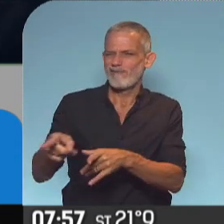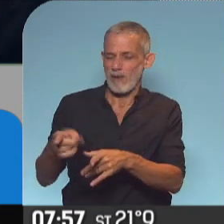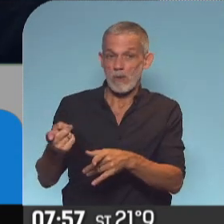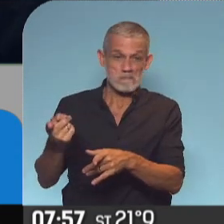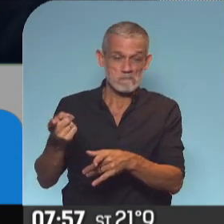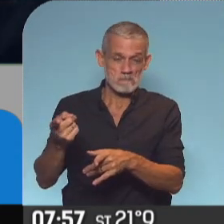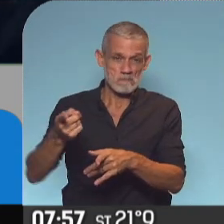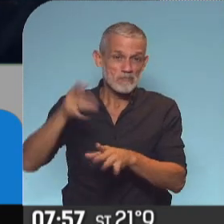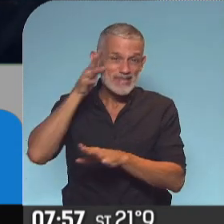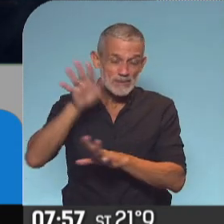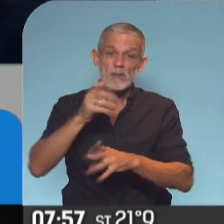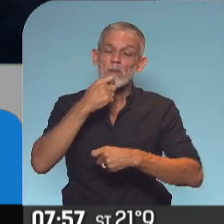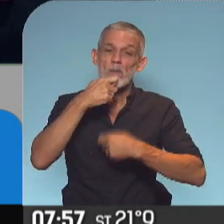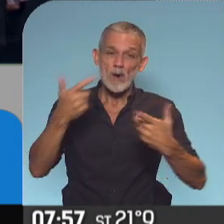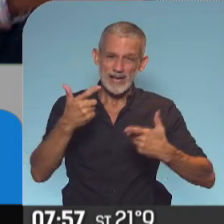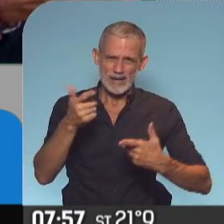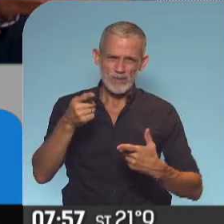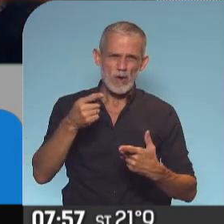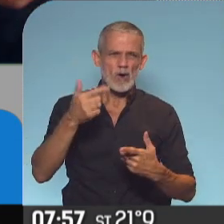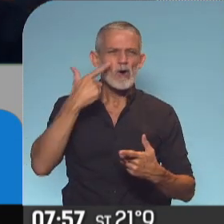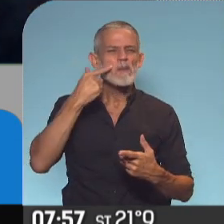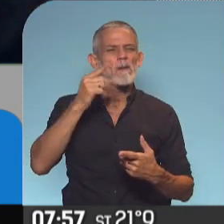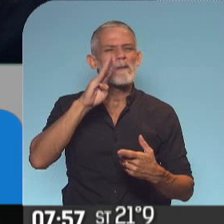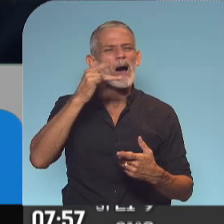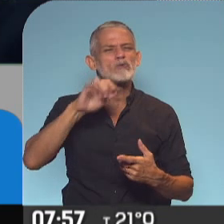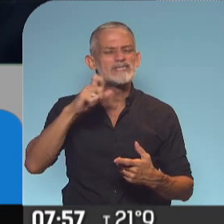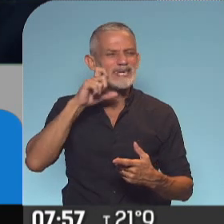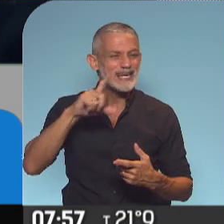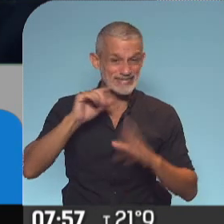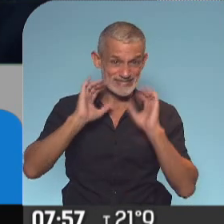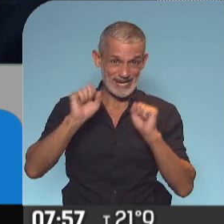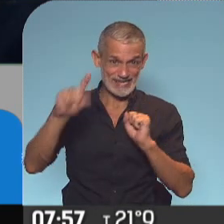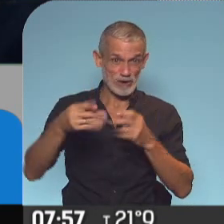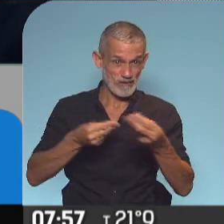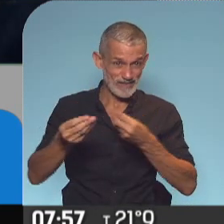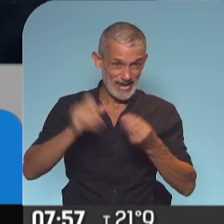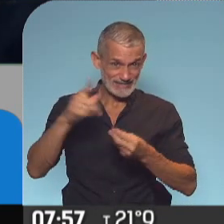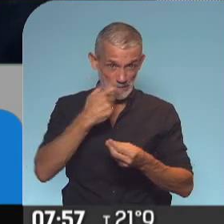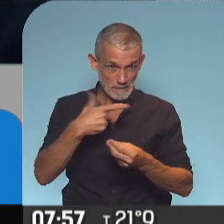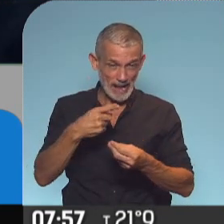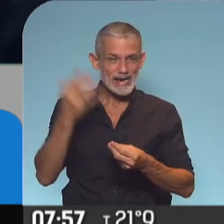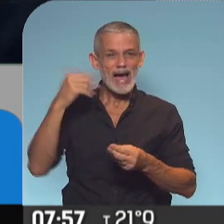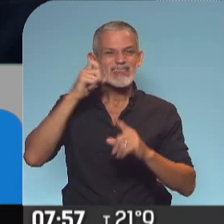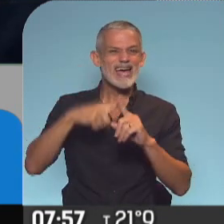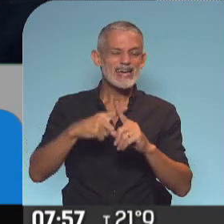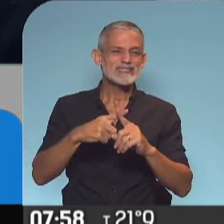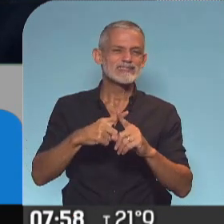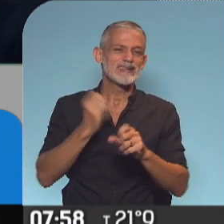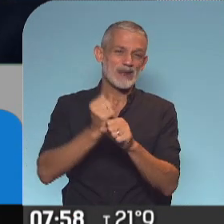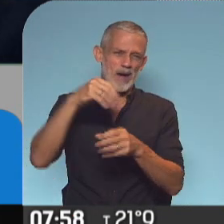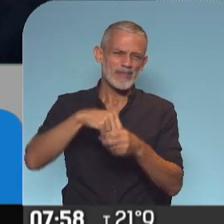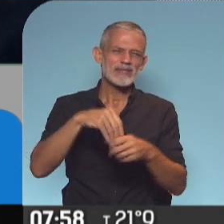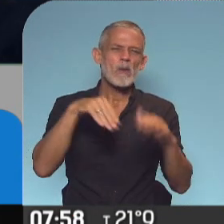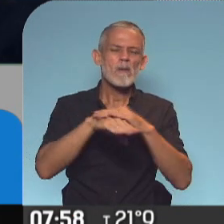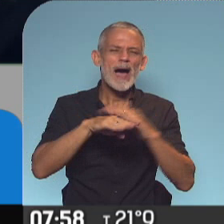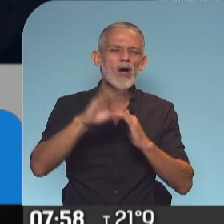al extremo de que, por ejemplo, el señor Bausili, que era secretario de Finanzas, había sido funcionario del Deutsche Bank, que fue